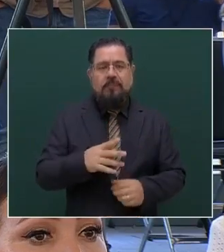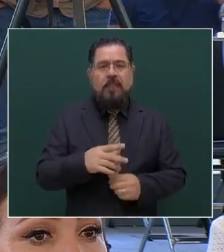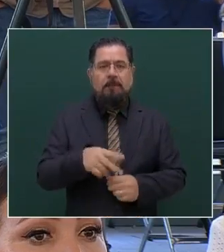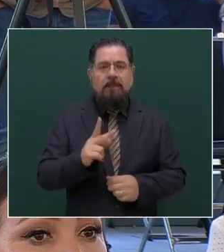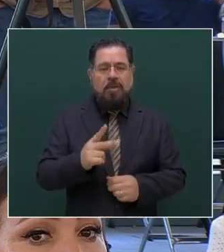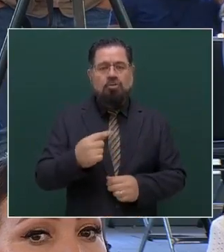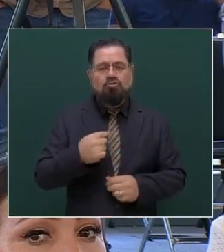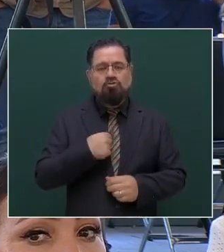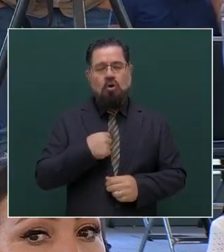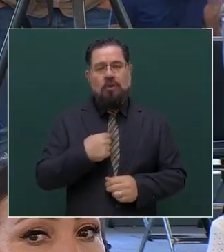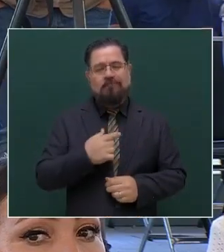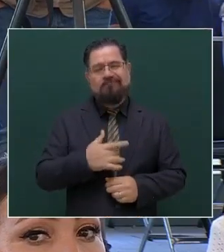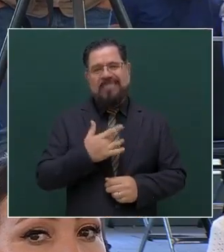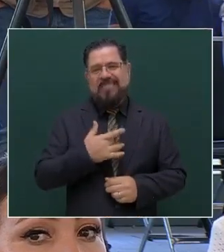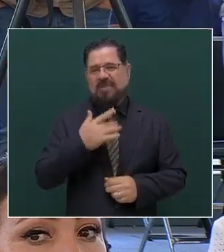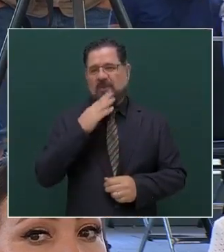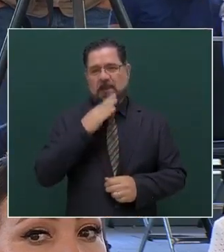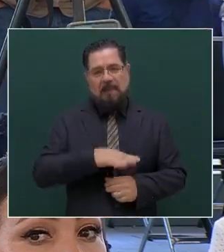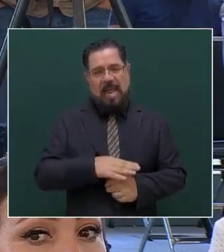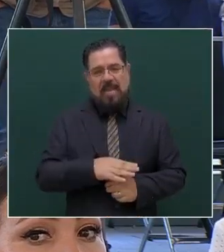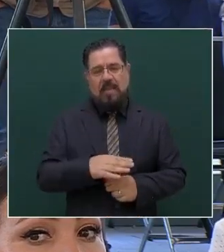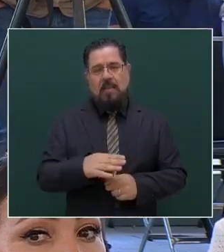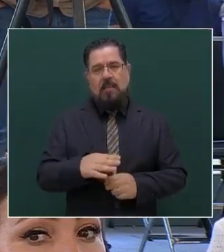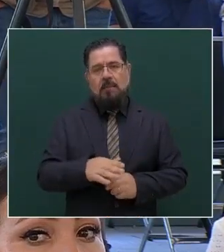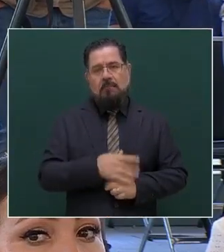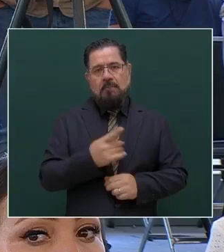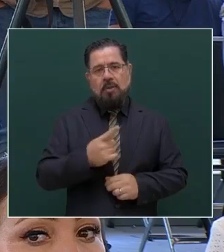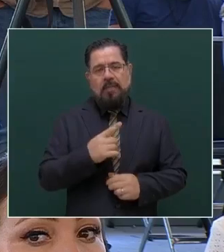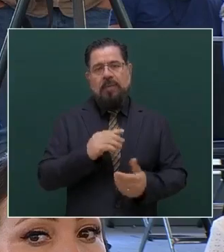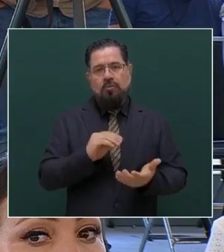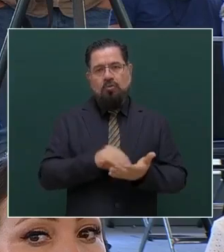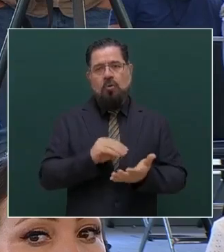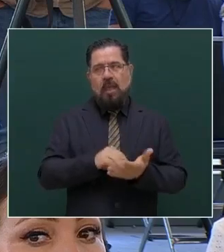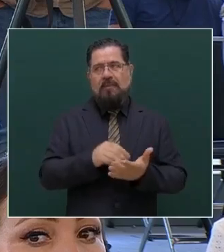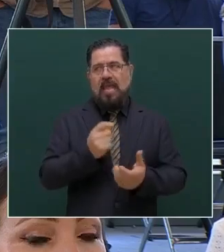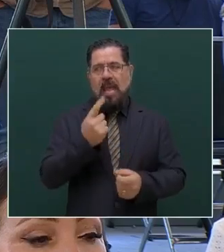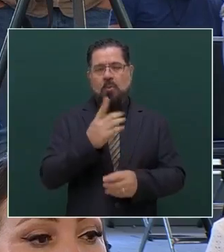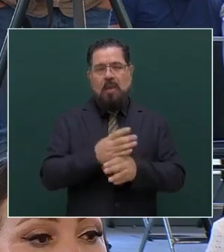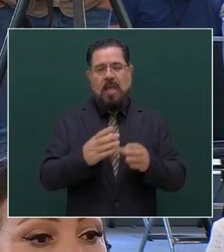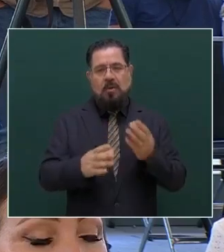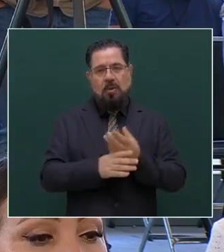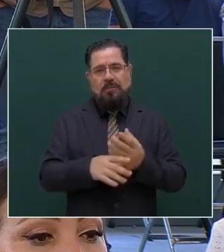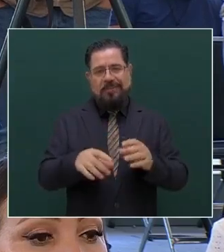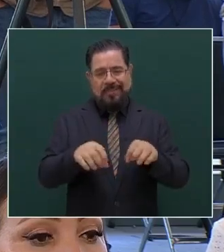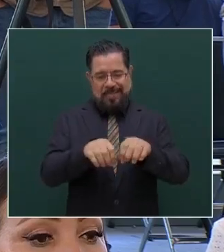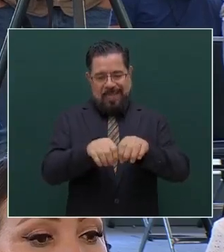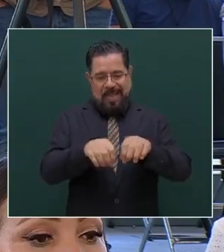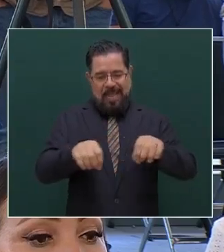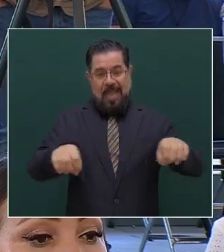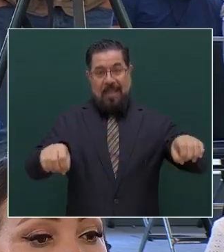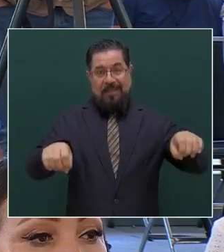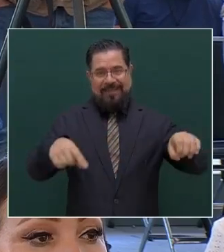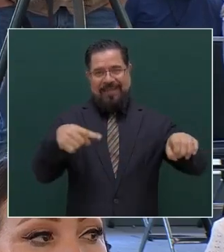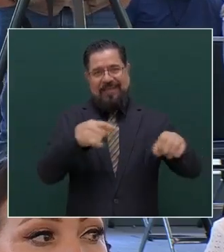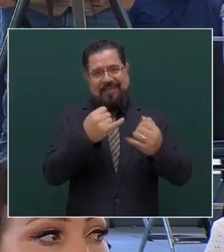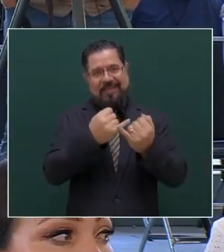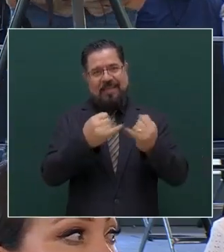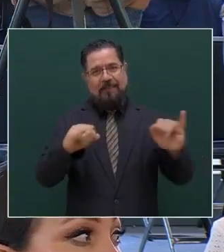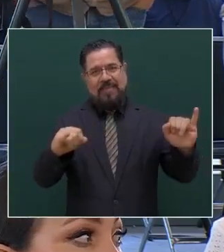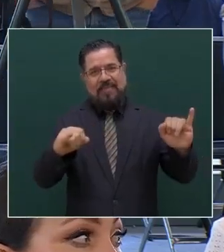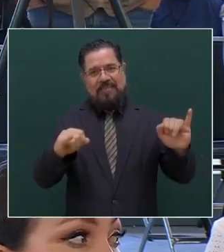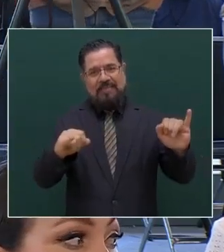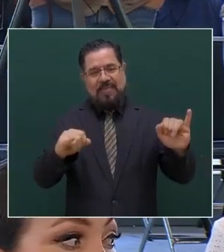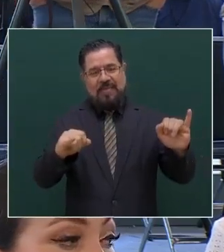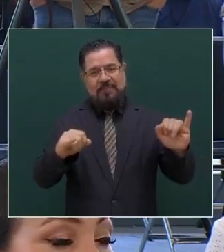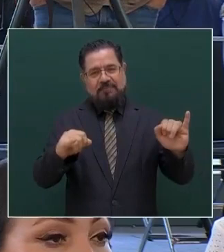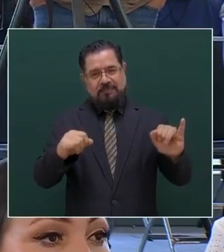me deja ese mal sabor de boca que quede ese cabo suelto, bueno, el del acueducto Independencia, porque puede suceder lo